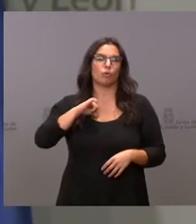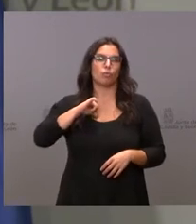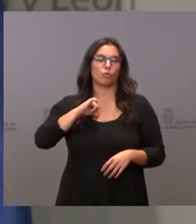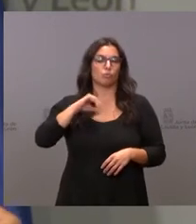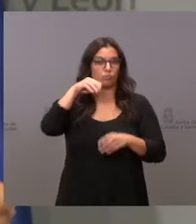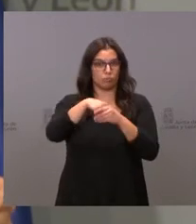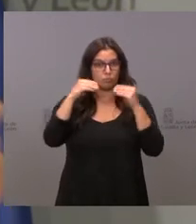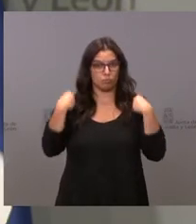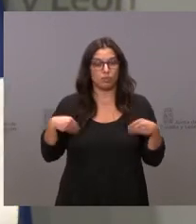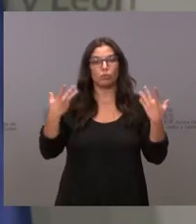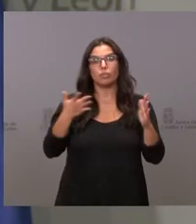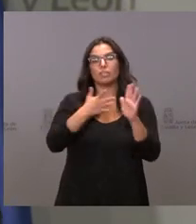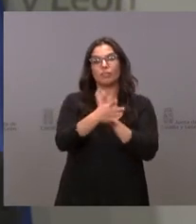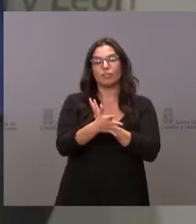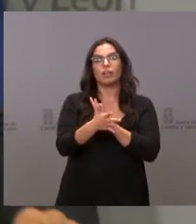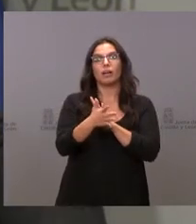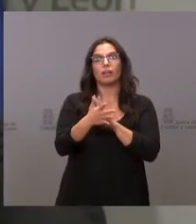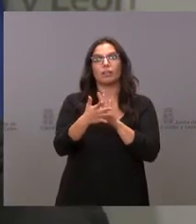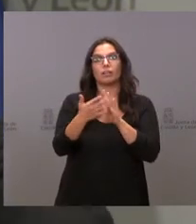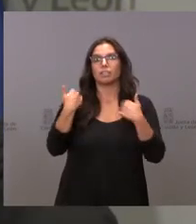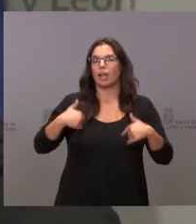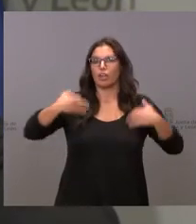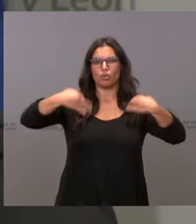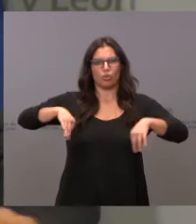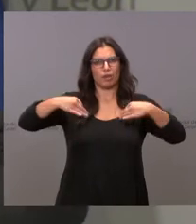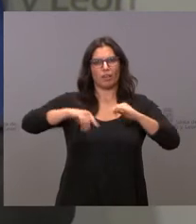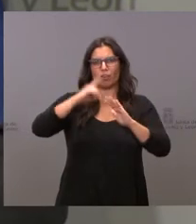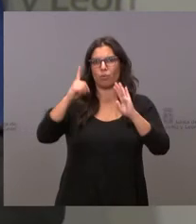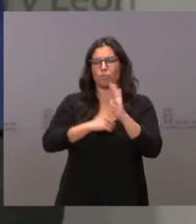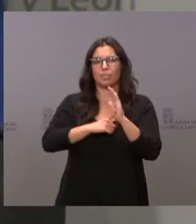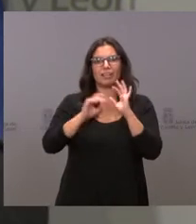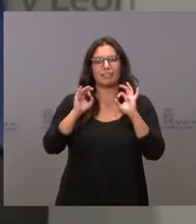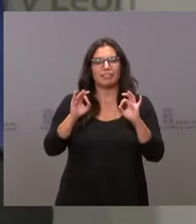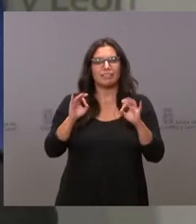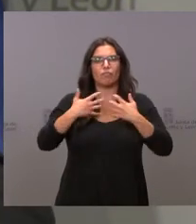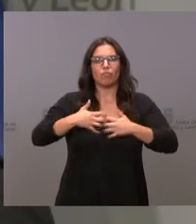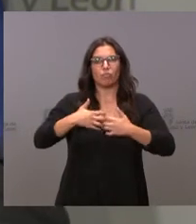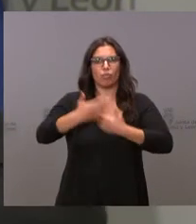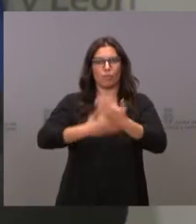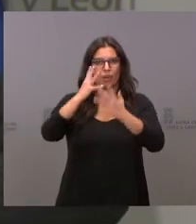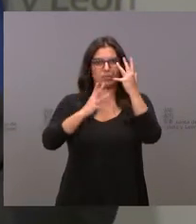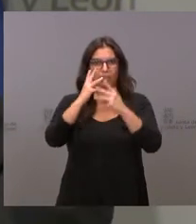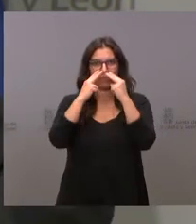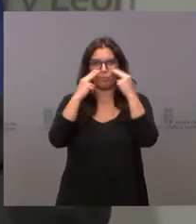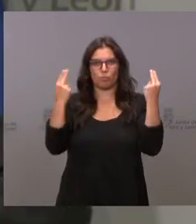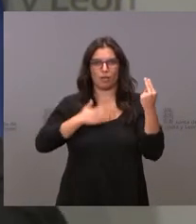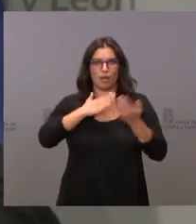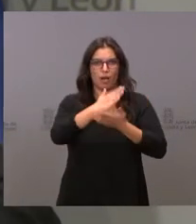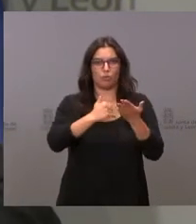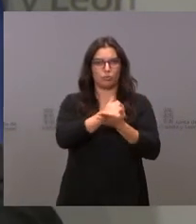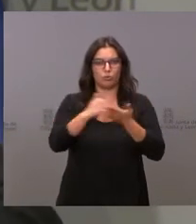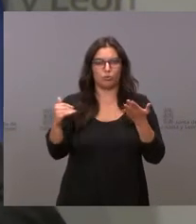se vuelve a la completa normalidad en el funcionamiento de nuestra Administración autonómica en lo